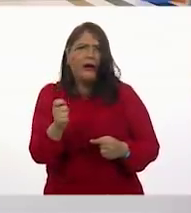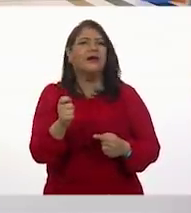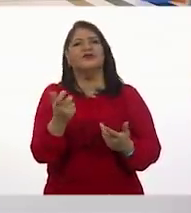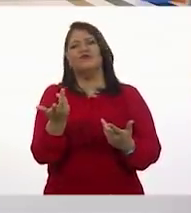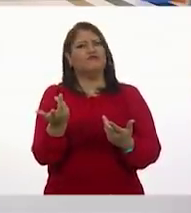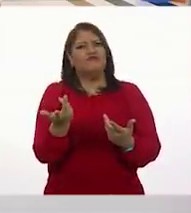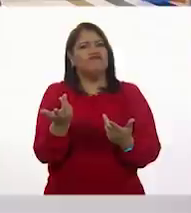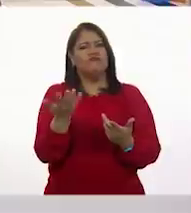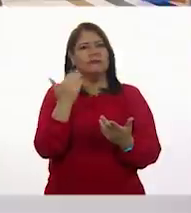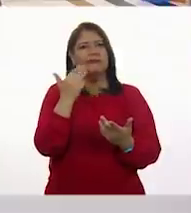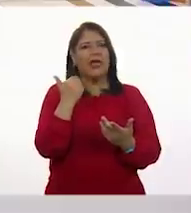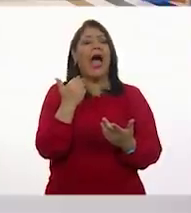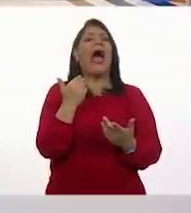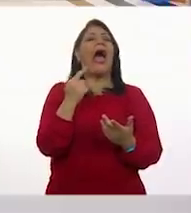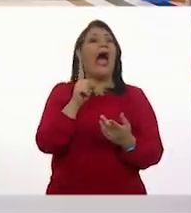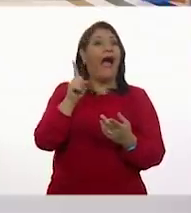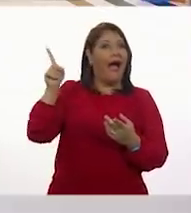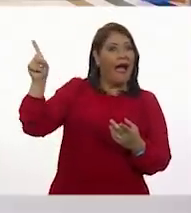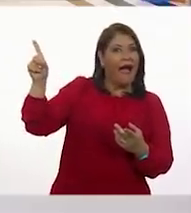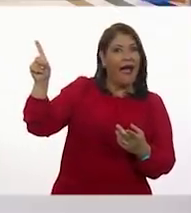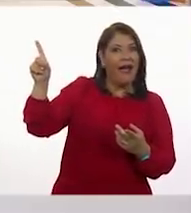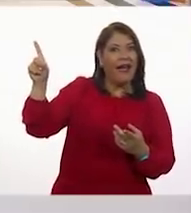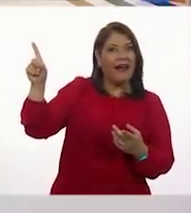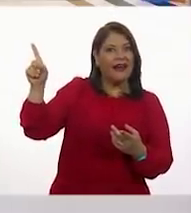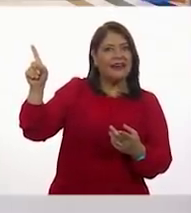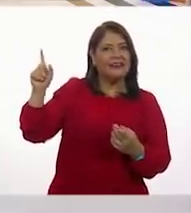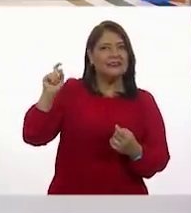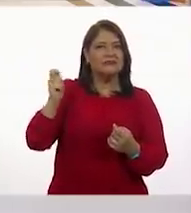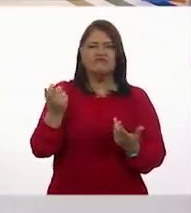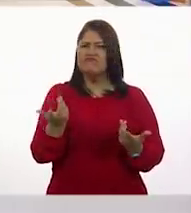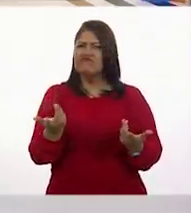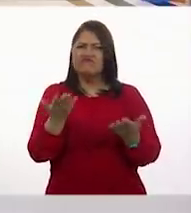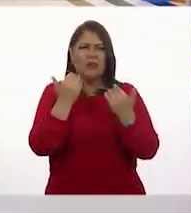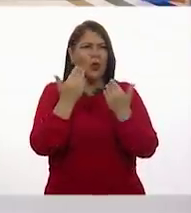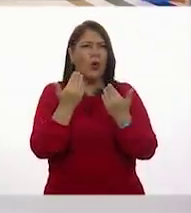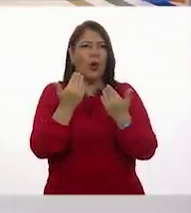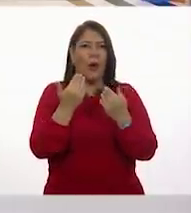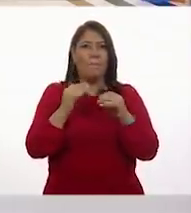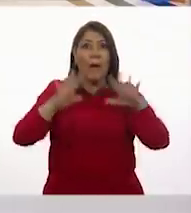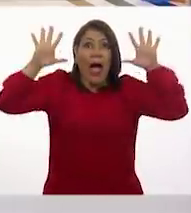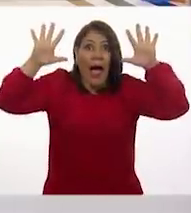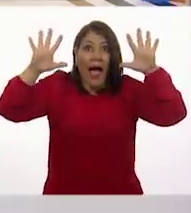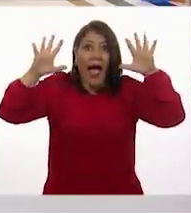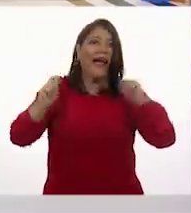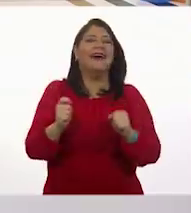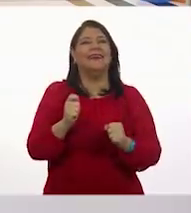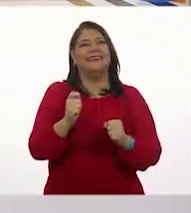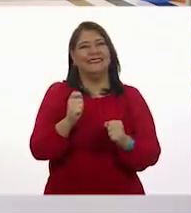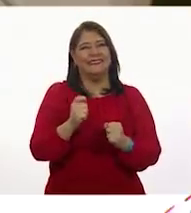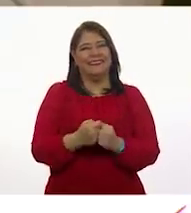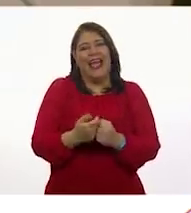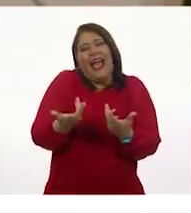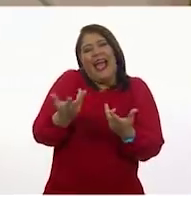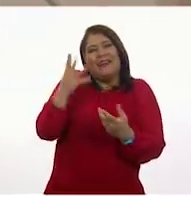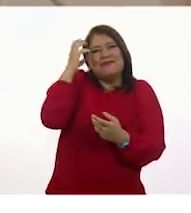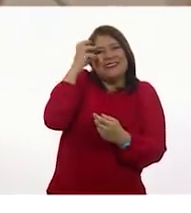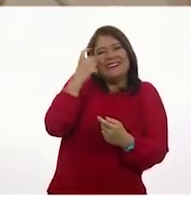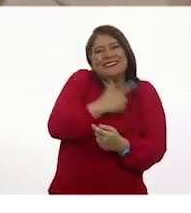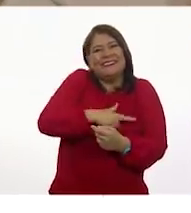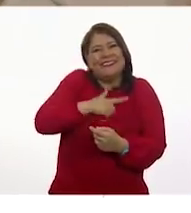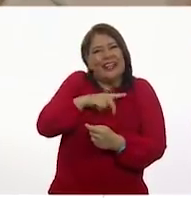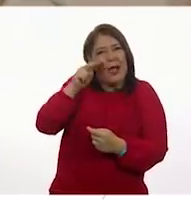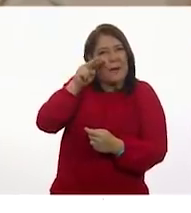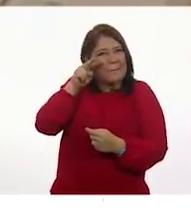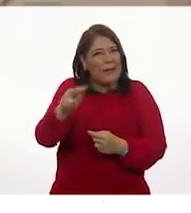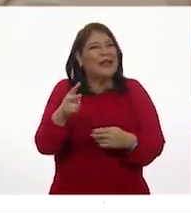está. ¡Ah, hacia acá! Tampoco está. ¿Dónde está Panchito? ¡Ay! ¡Panchito, qué gusto